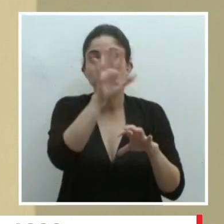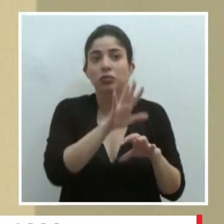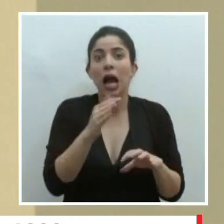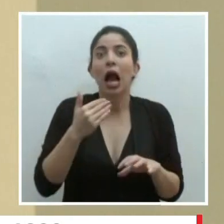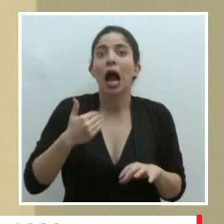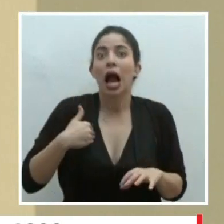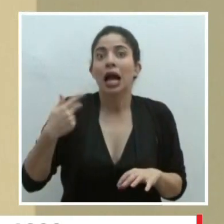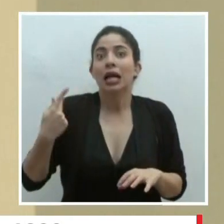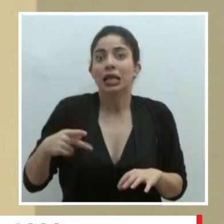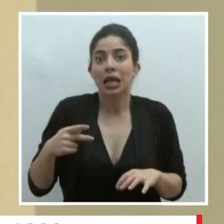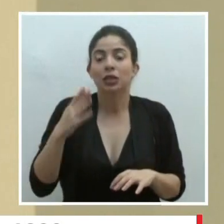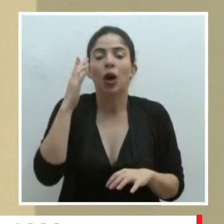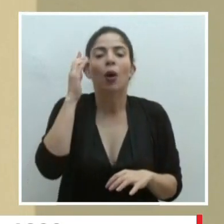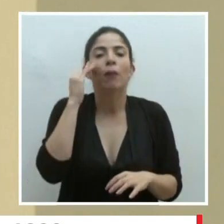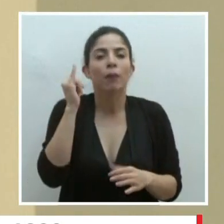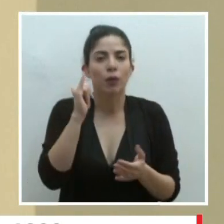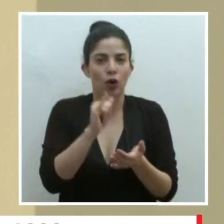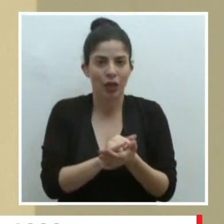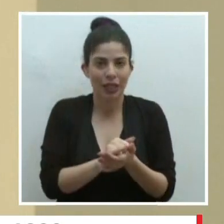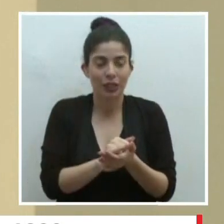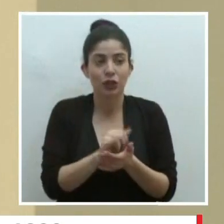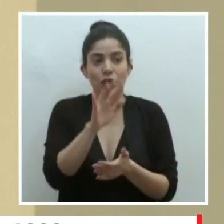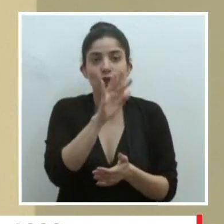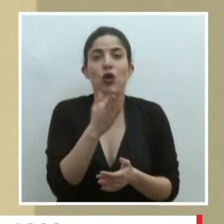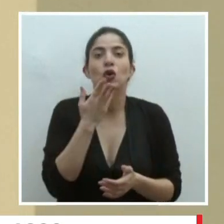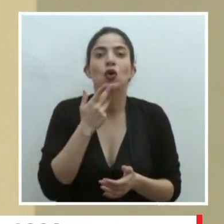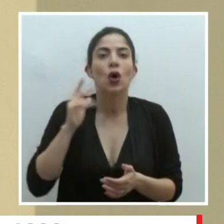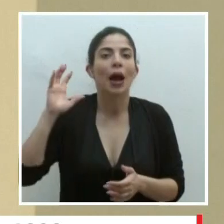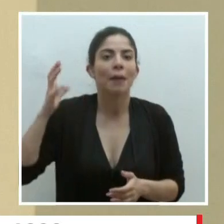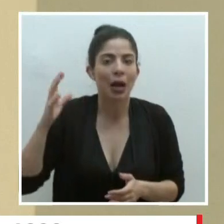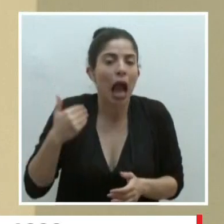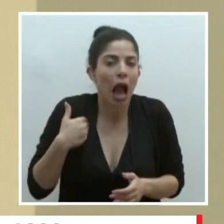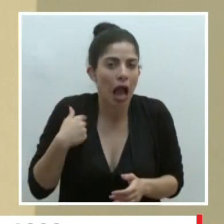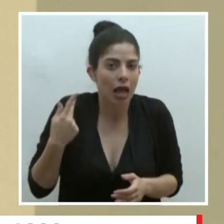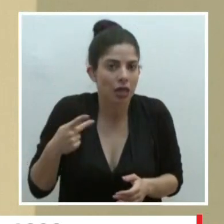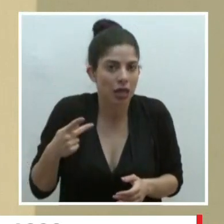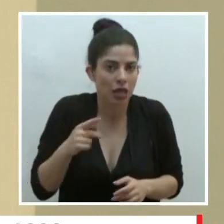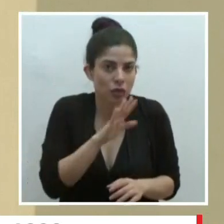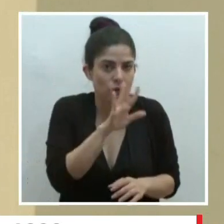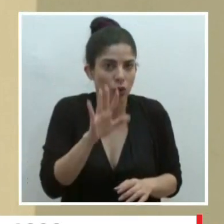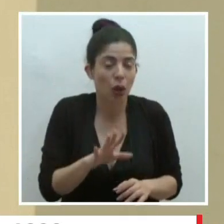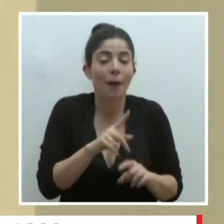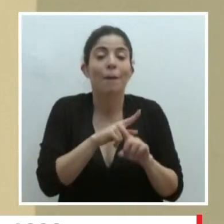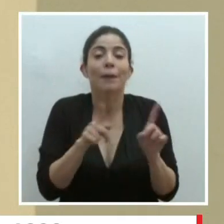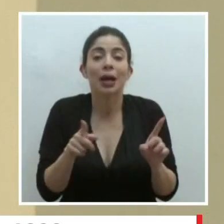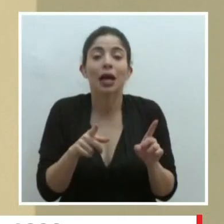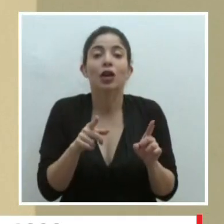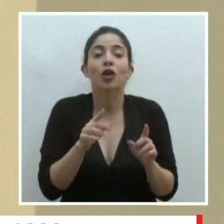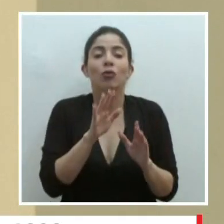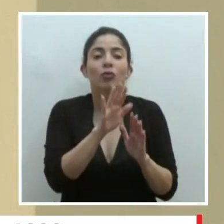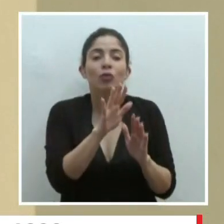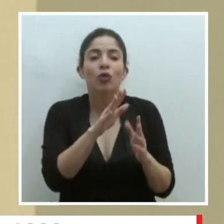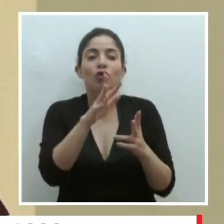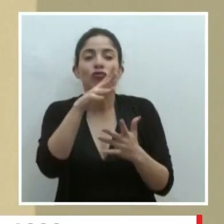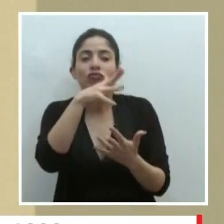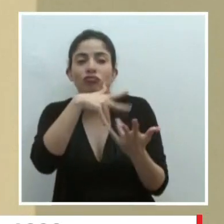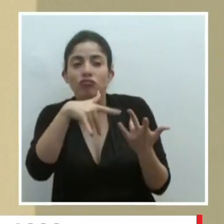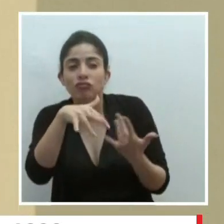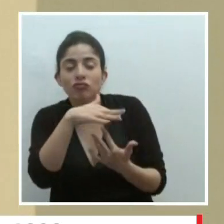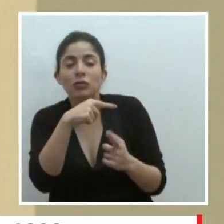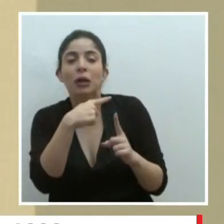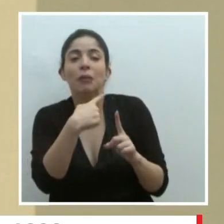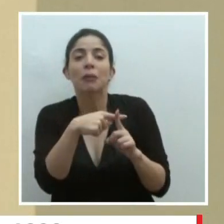y por eso son cantones que están y distritos que se encuentran en amarillo y en los cuales hay por los patrones de movilización